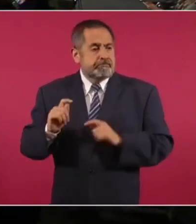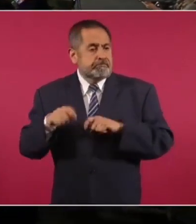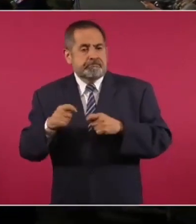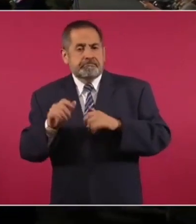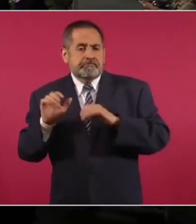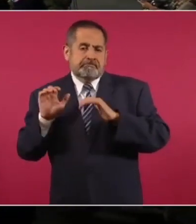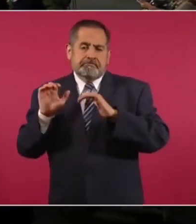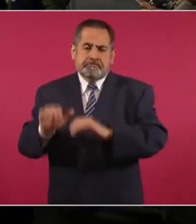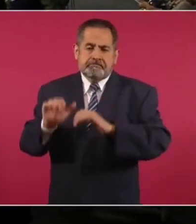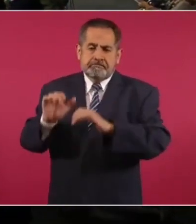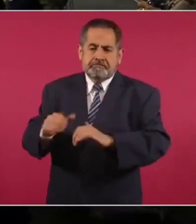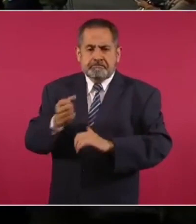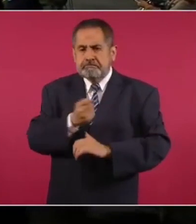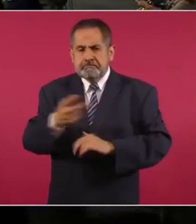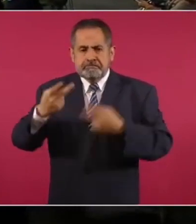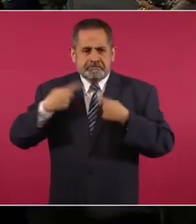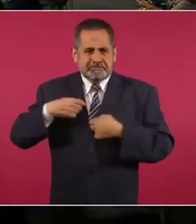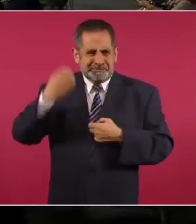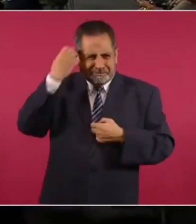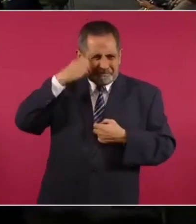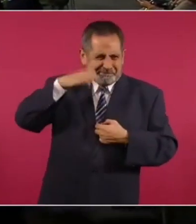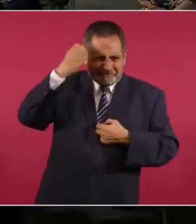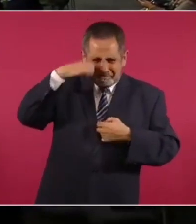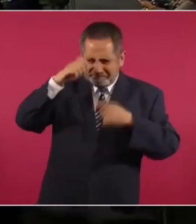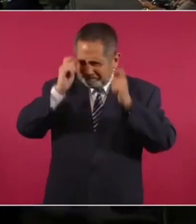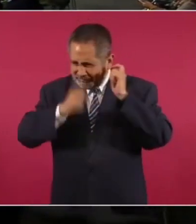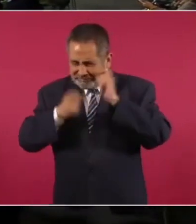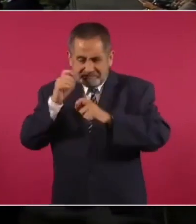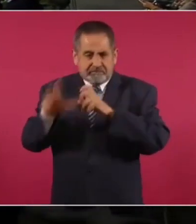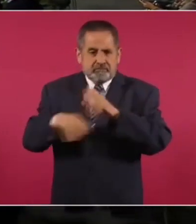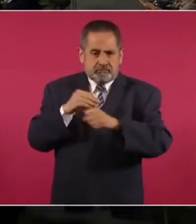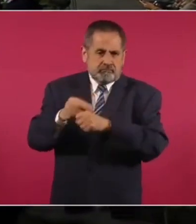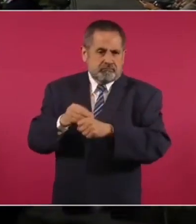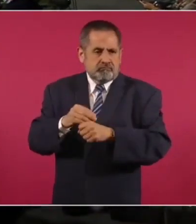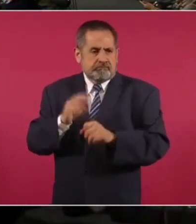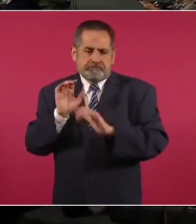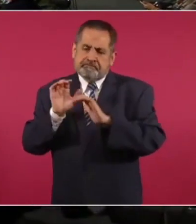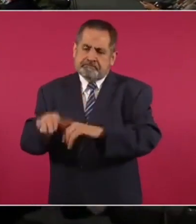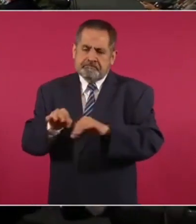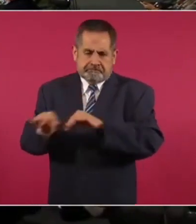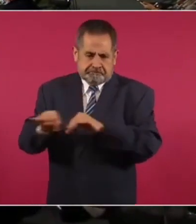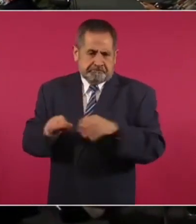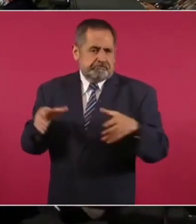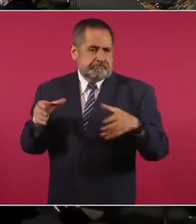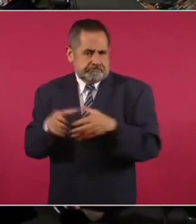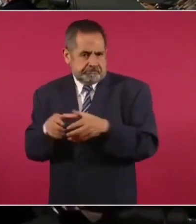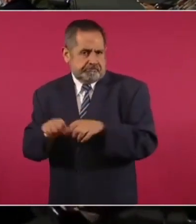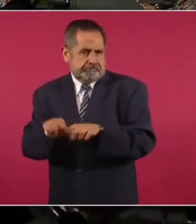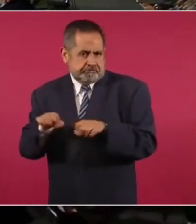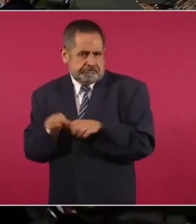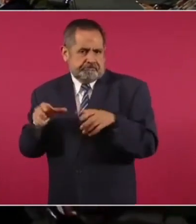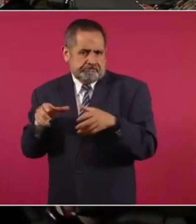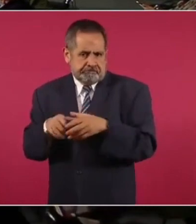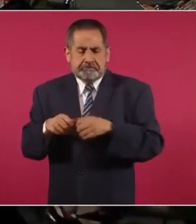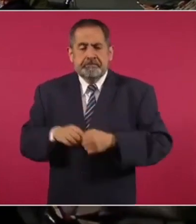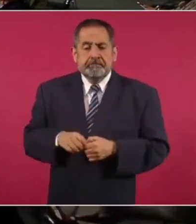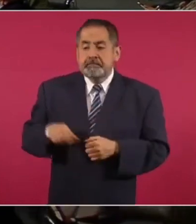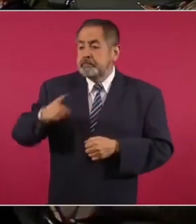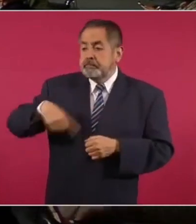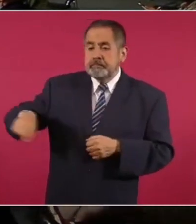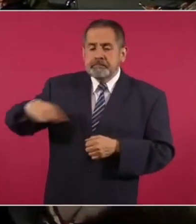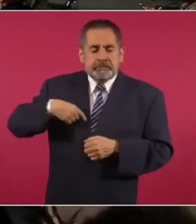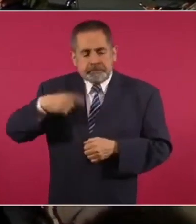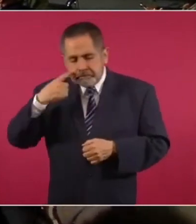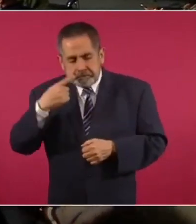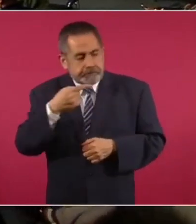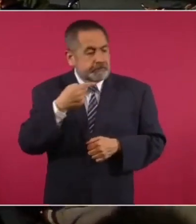las primeras personas expertas para conformar los diferentes equipos de trabajo, entre ellos quienes identificarán a las personas sin